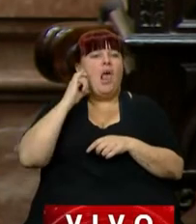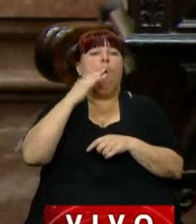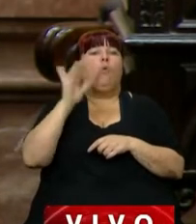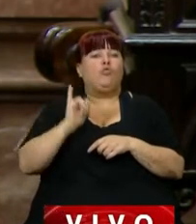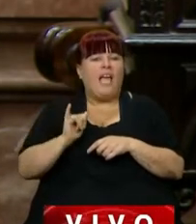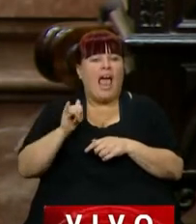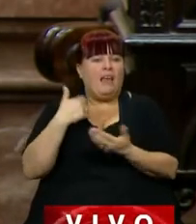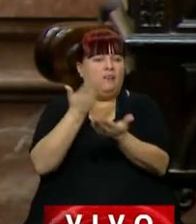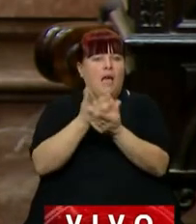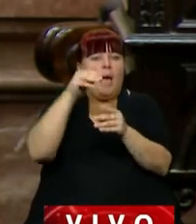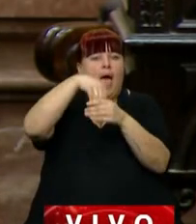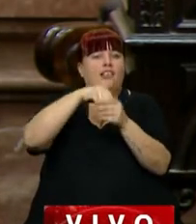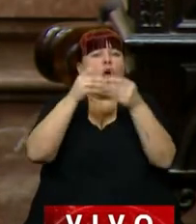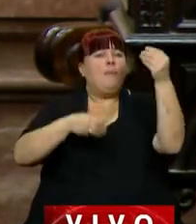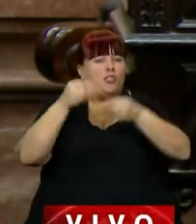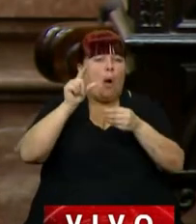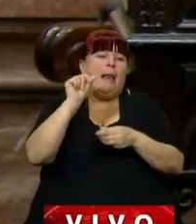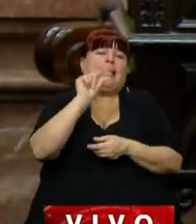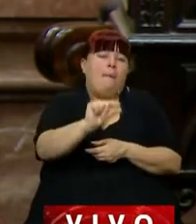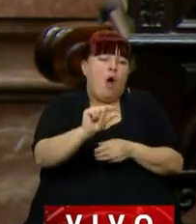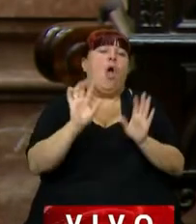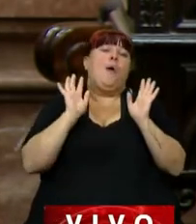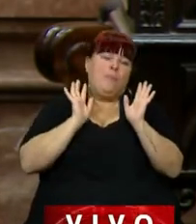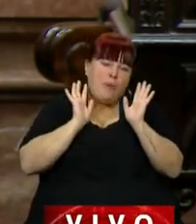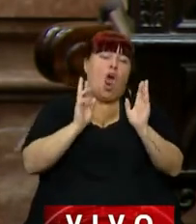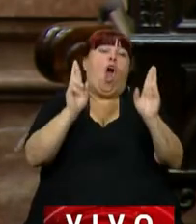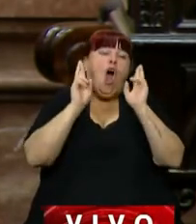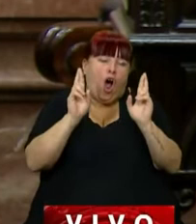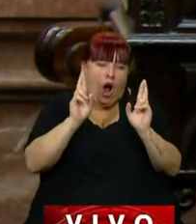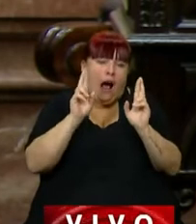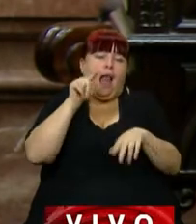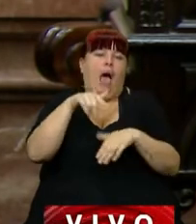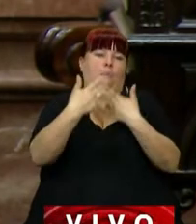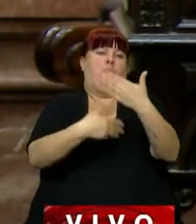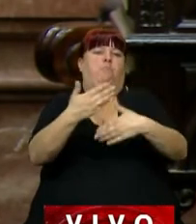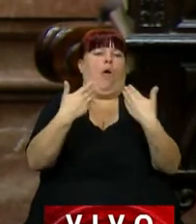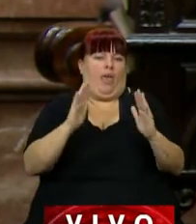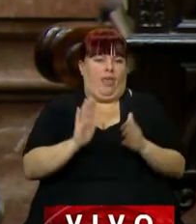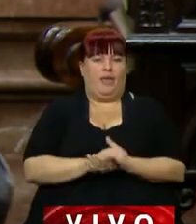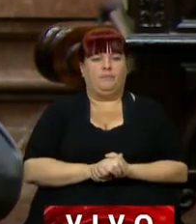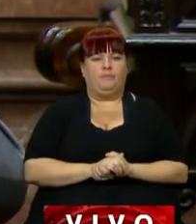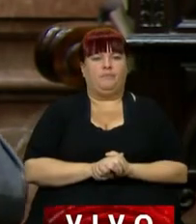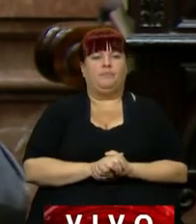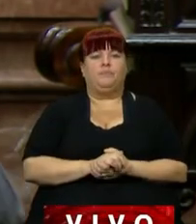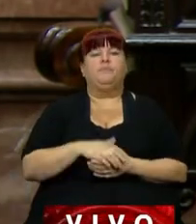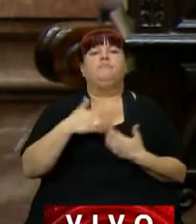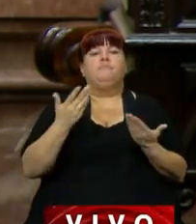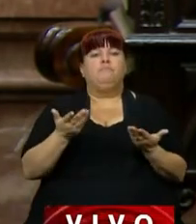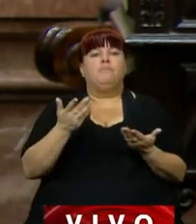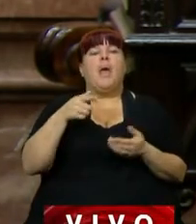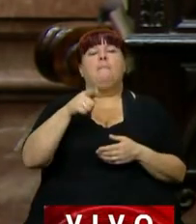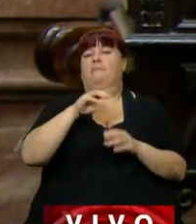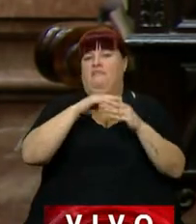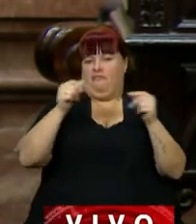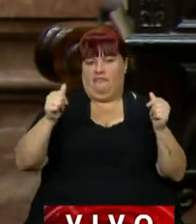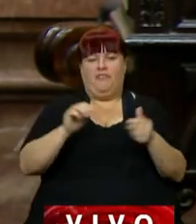Gutiérrez, y está incluida en el presupuesto, con poco dinero, pero bueno, ojalá que puedan avanzar. Así que para